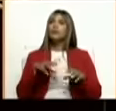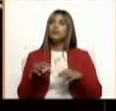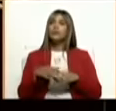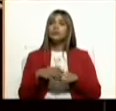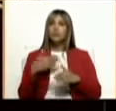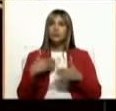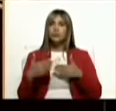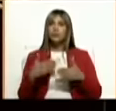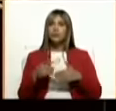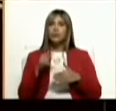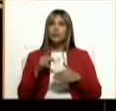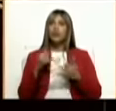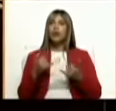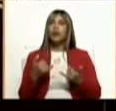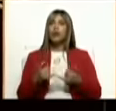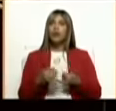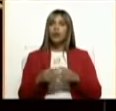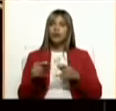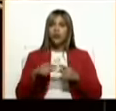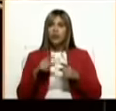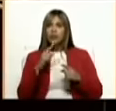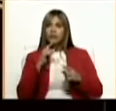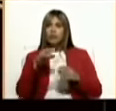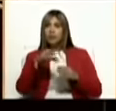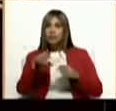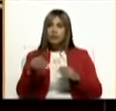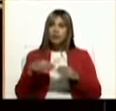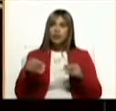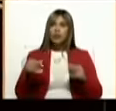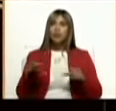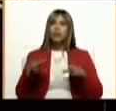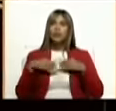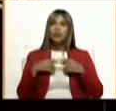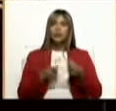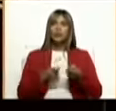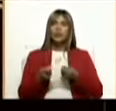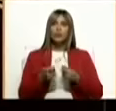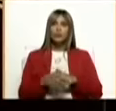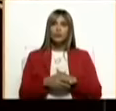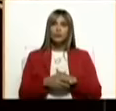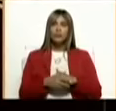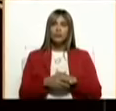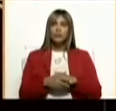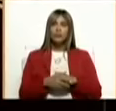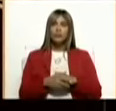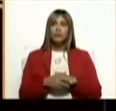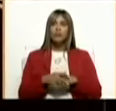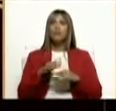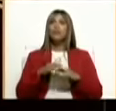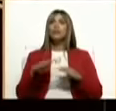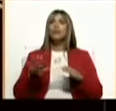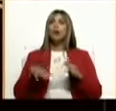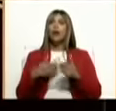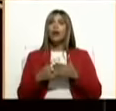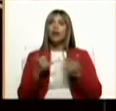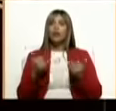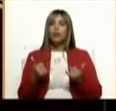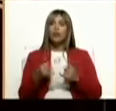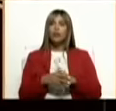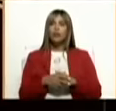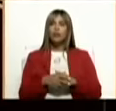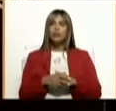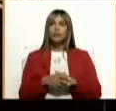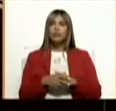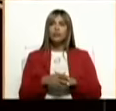que están en este momento en controversia asuma el control de un mar que hasta ahora no ha